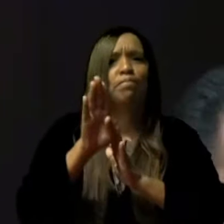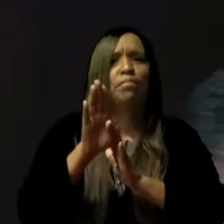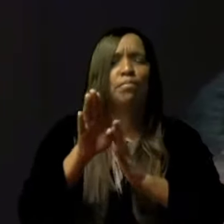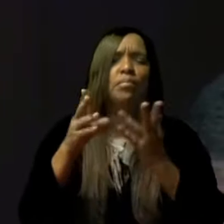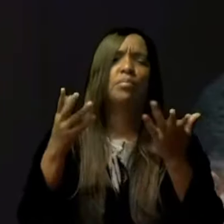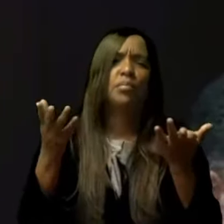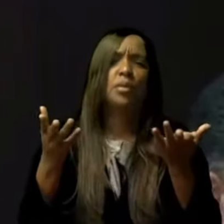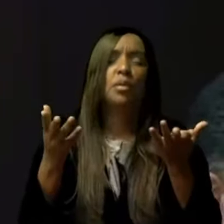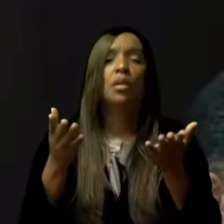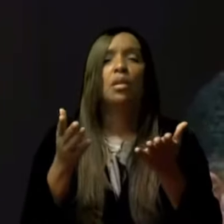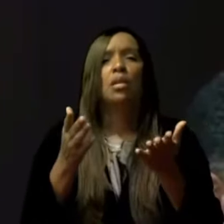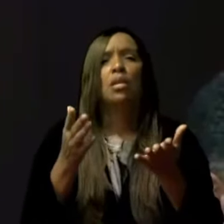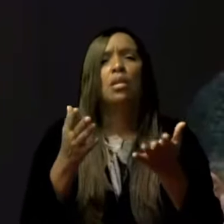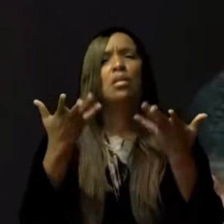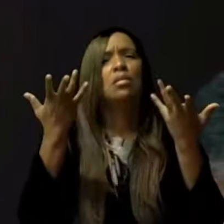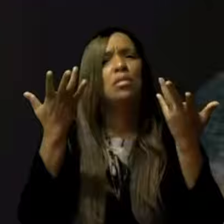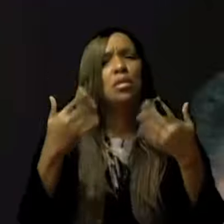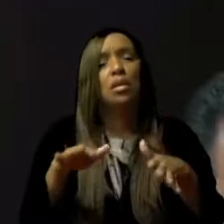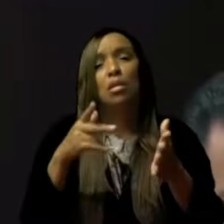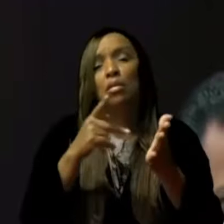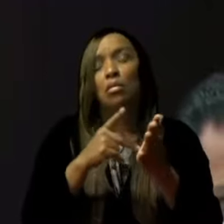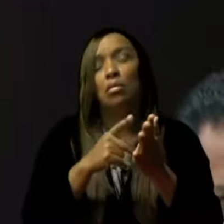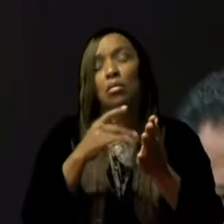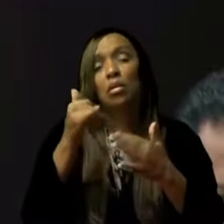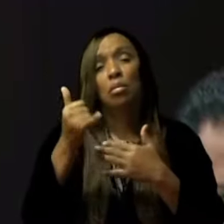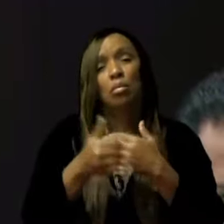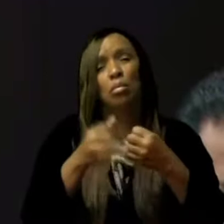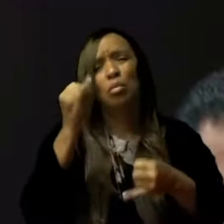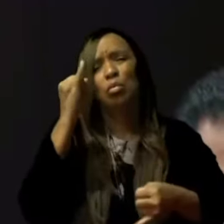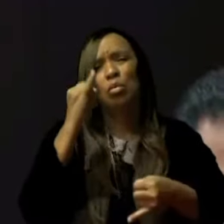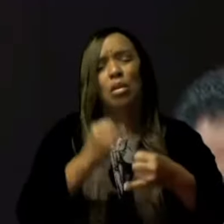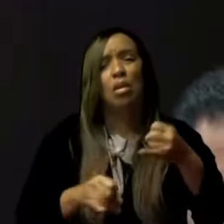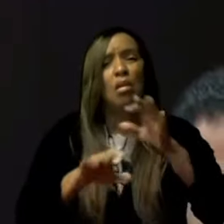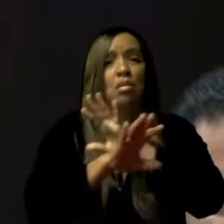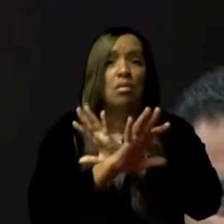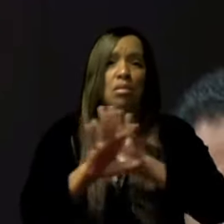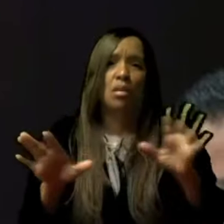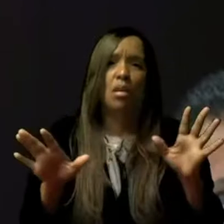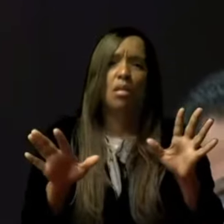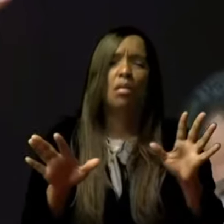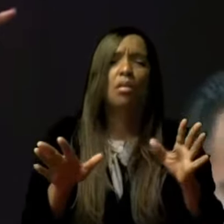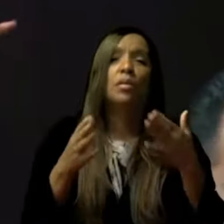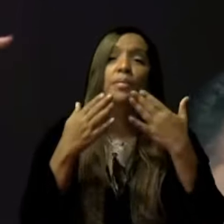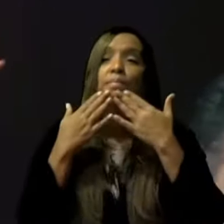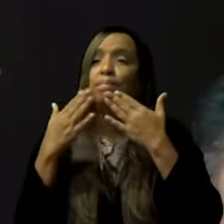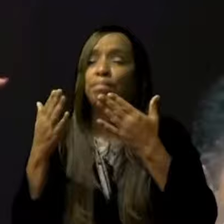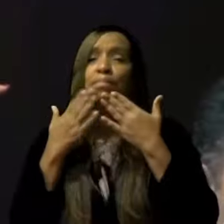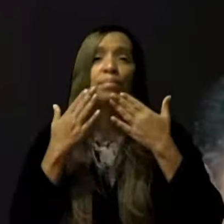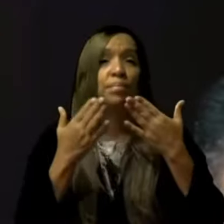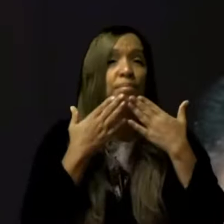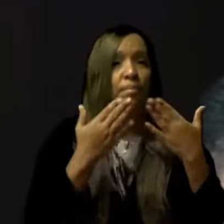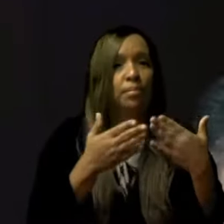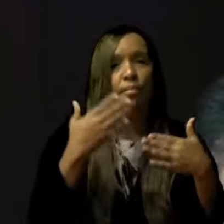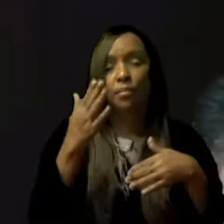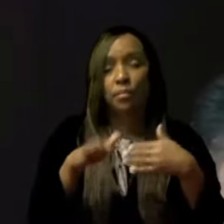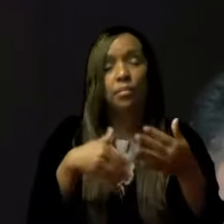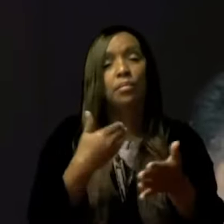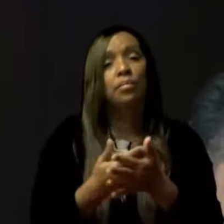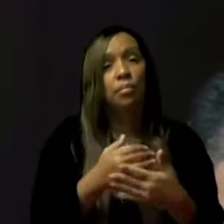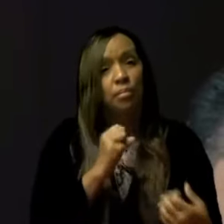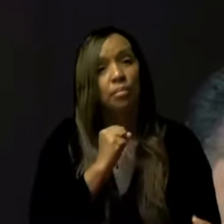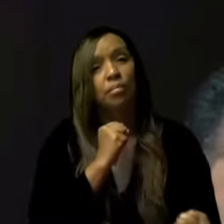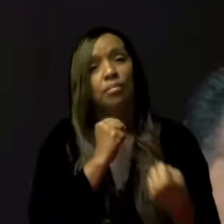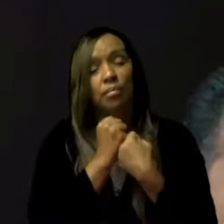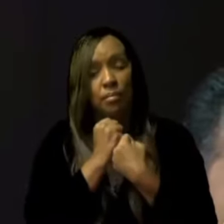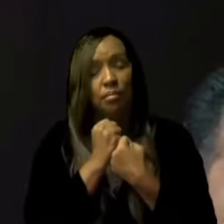me apoyaron, y le damos las gracias al presidente de la República, que ha ejecutado todos los proyectos que hemos solicitado aquí. Ya hoy fue uno